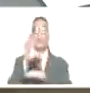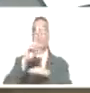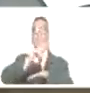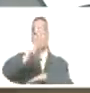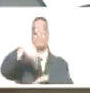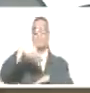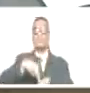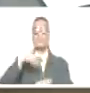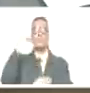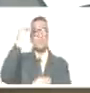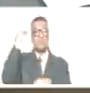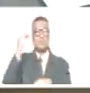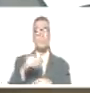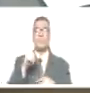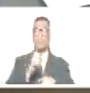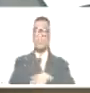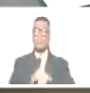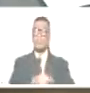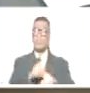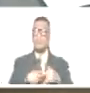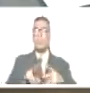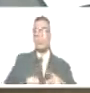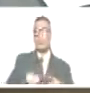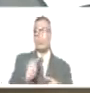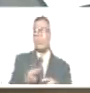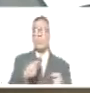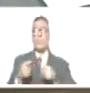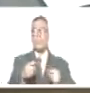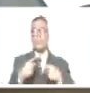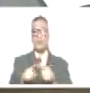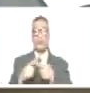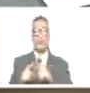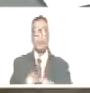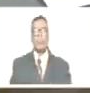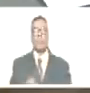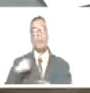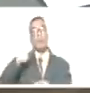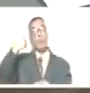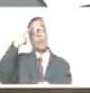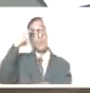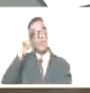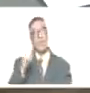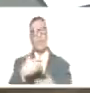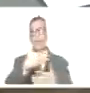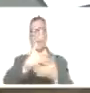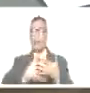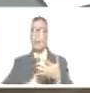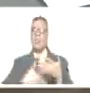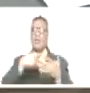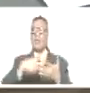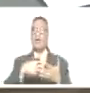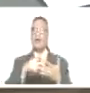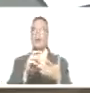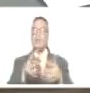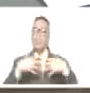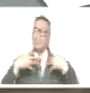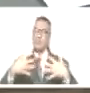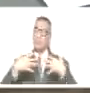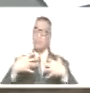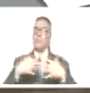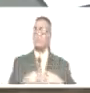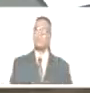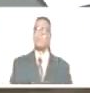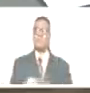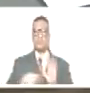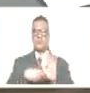considere un asunto, no podrá tratarse otro, a menos que se propusiere con carácter urgente y así lo estimare